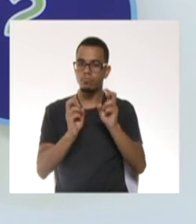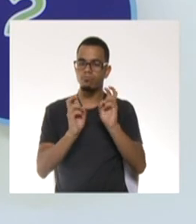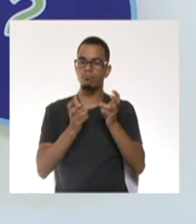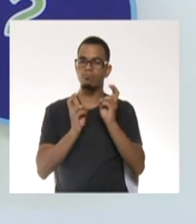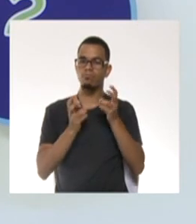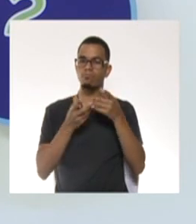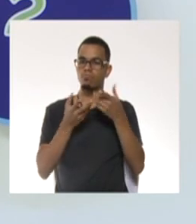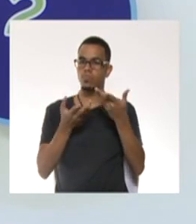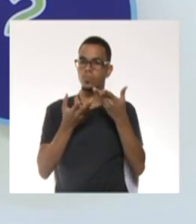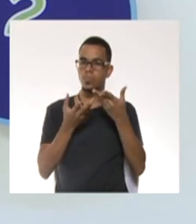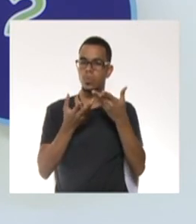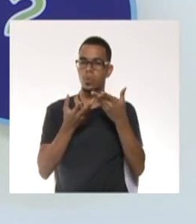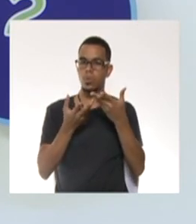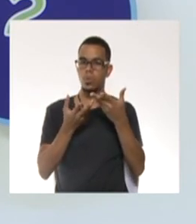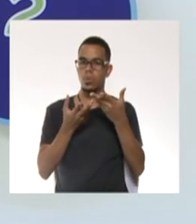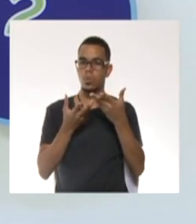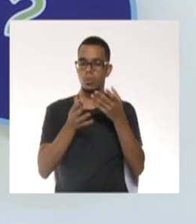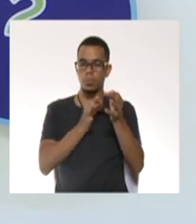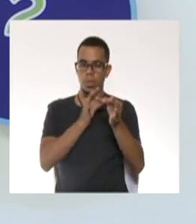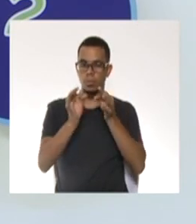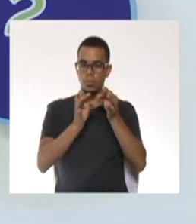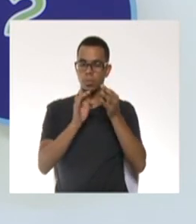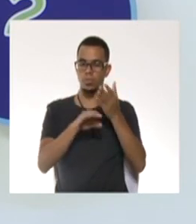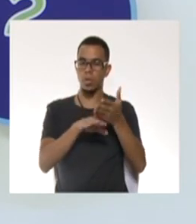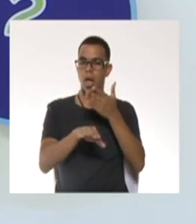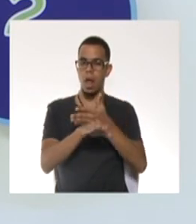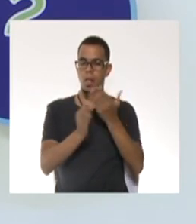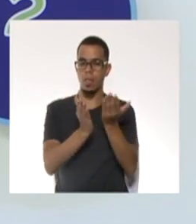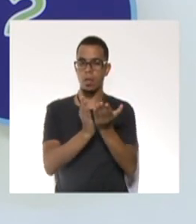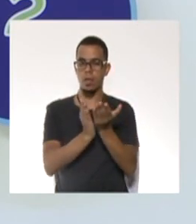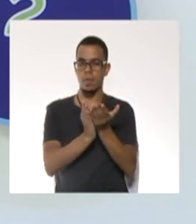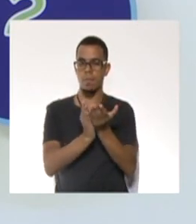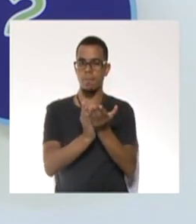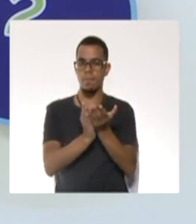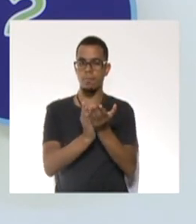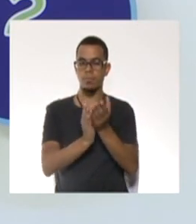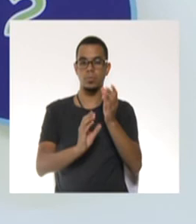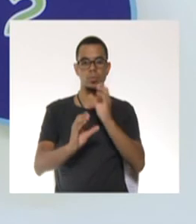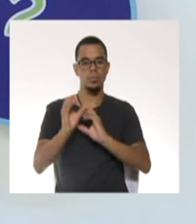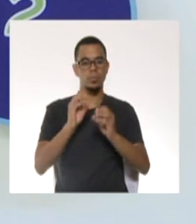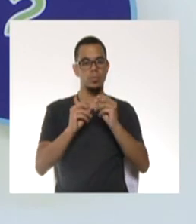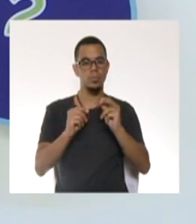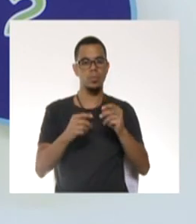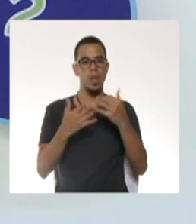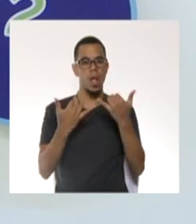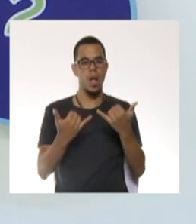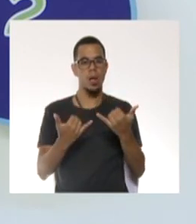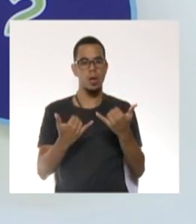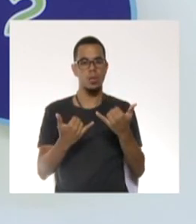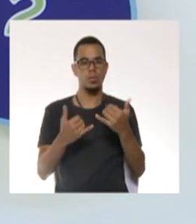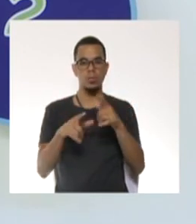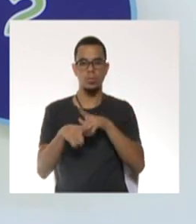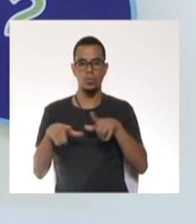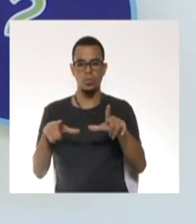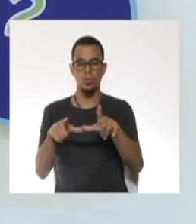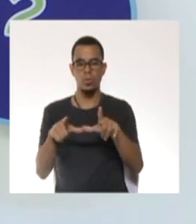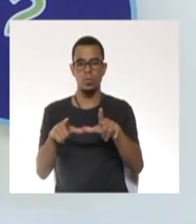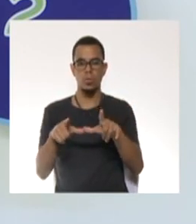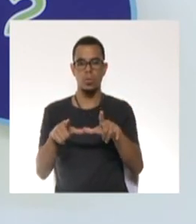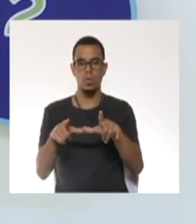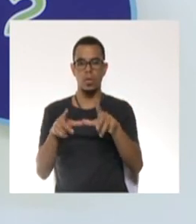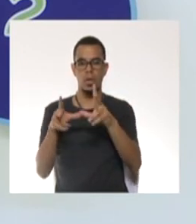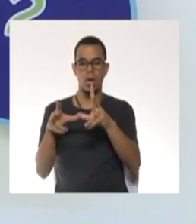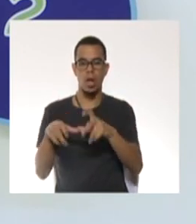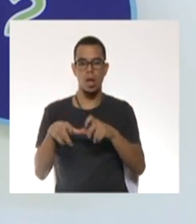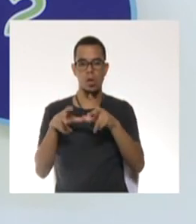el área de formación de ciencias naturales, la actividad consiste en identificar las zonas agropecuarias de nuestro país.